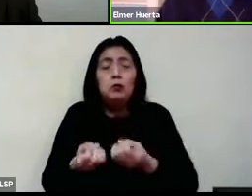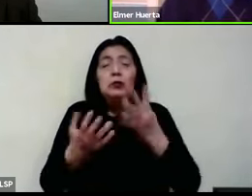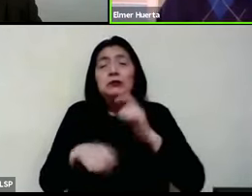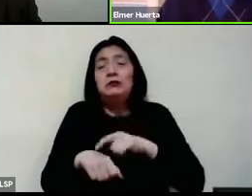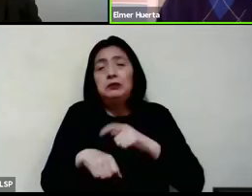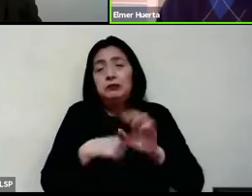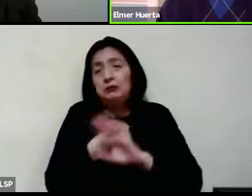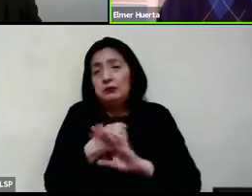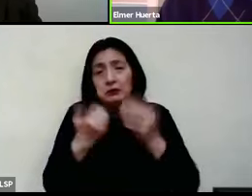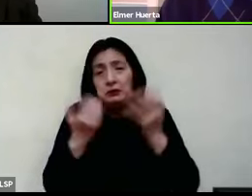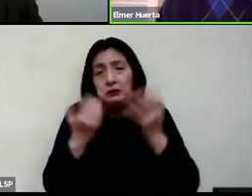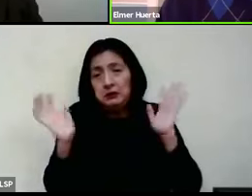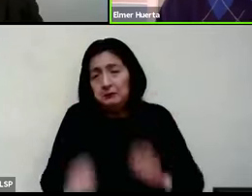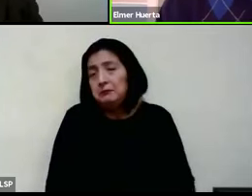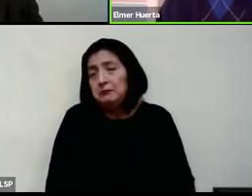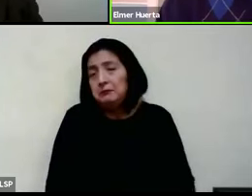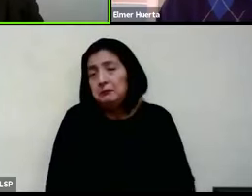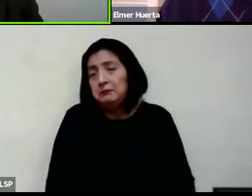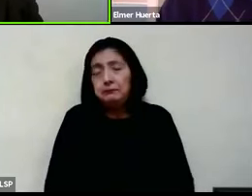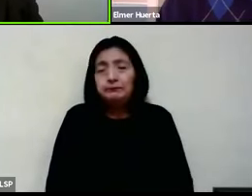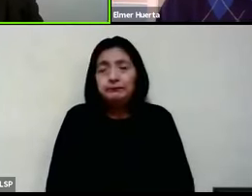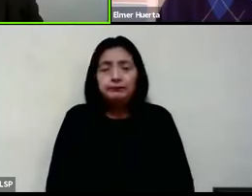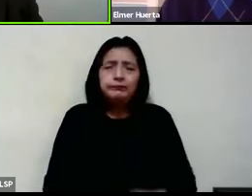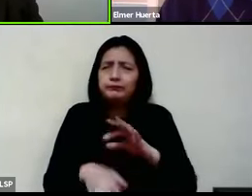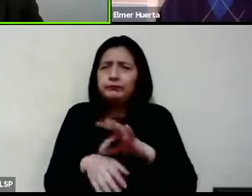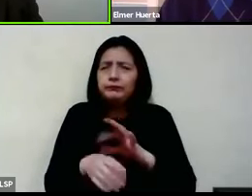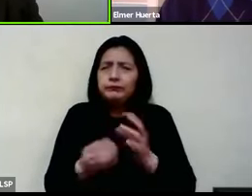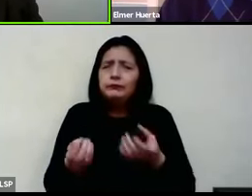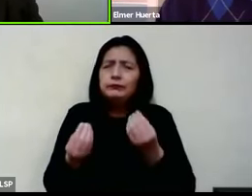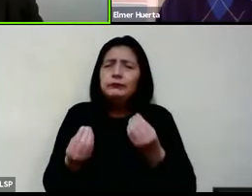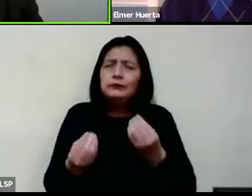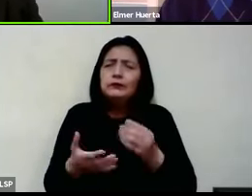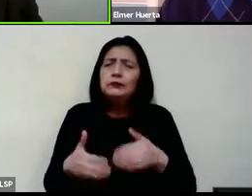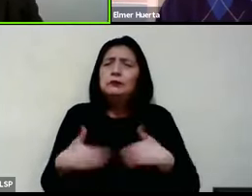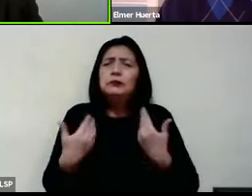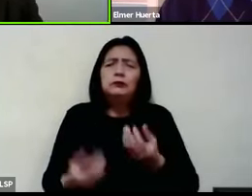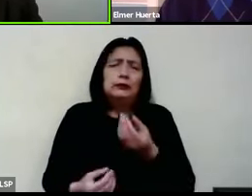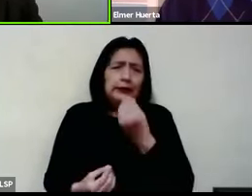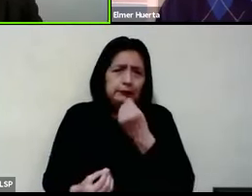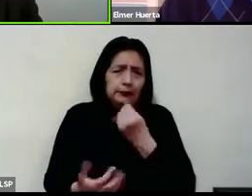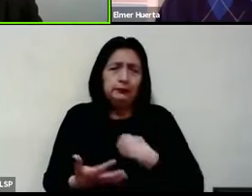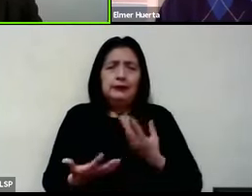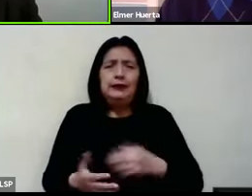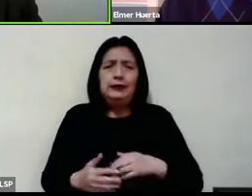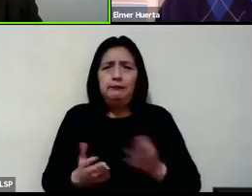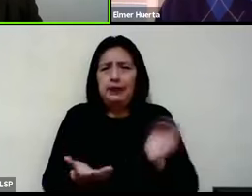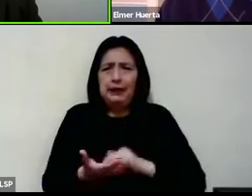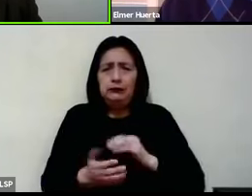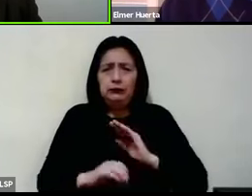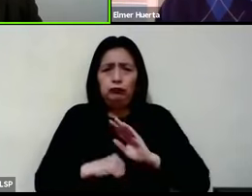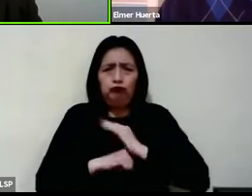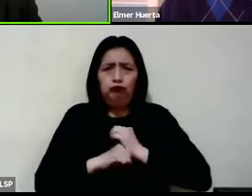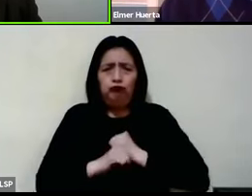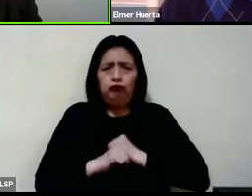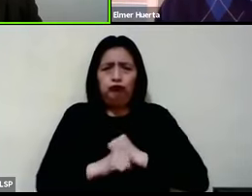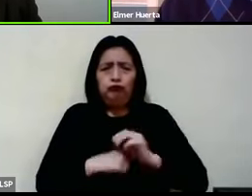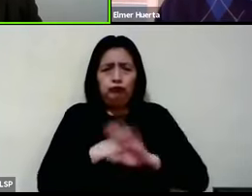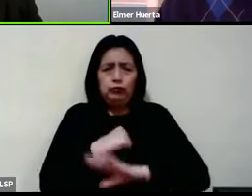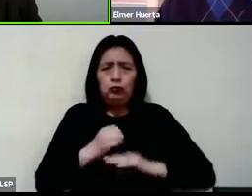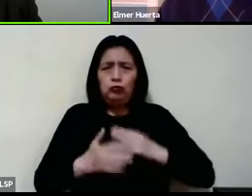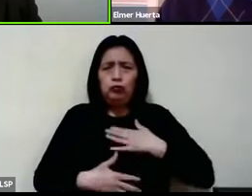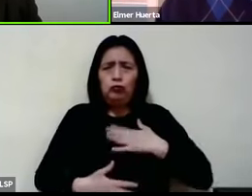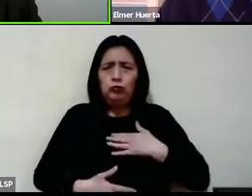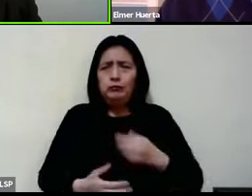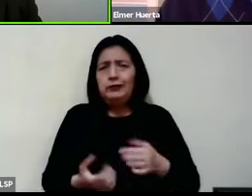lo va a decir. Doctor, ¿cómo podemos alimentarnos para elevar nuestras defensas, que es el único que nos queda por